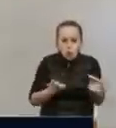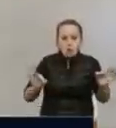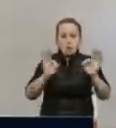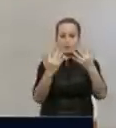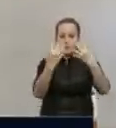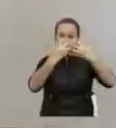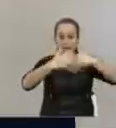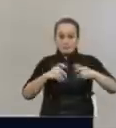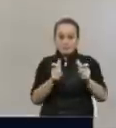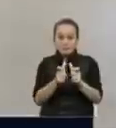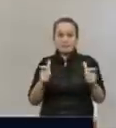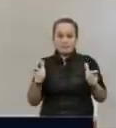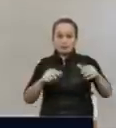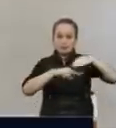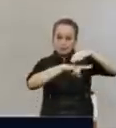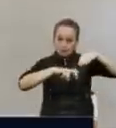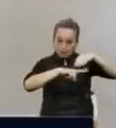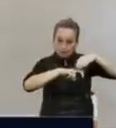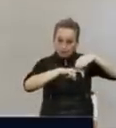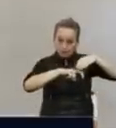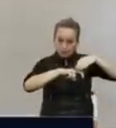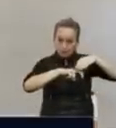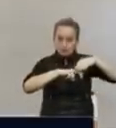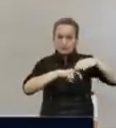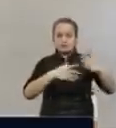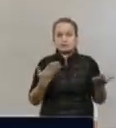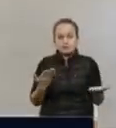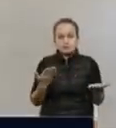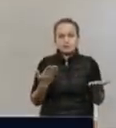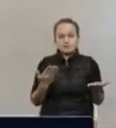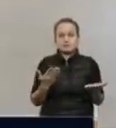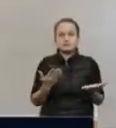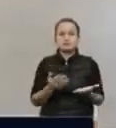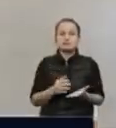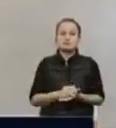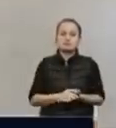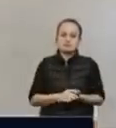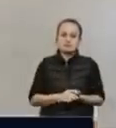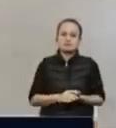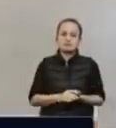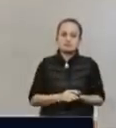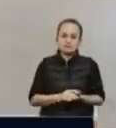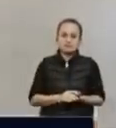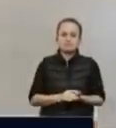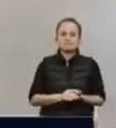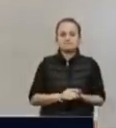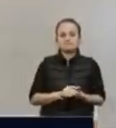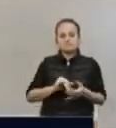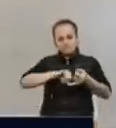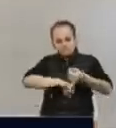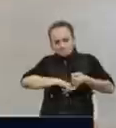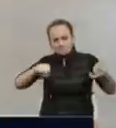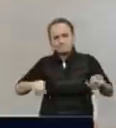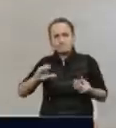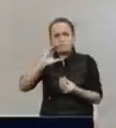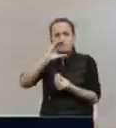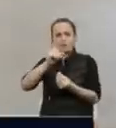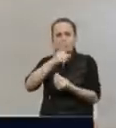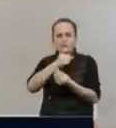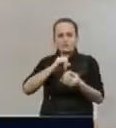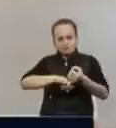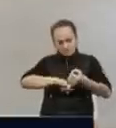pequeña y mediana minería, que se desmarquen de esos criminales del Clan del Golfo.